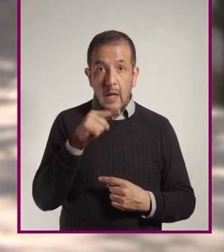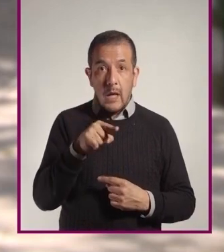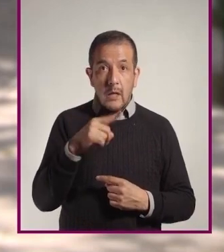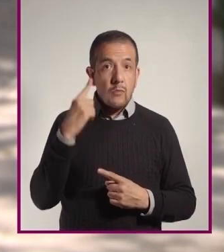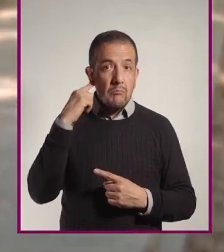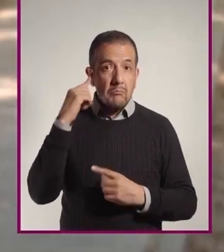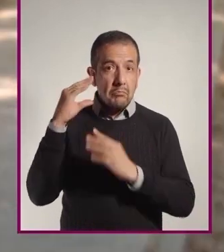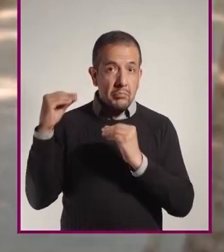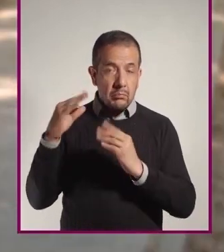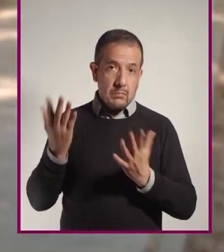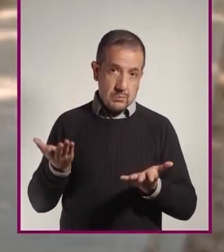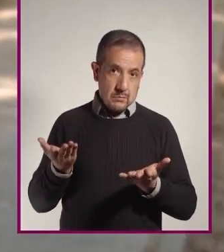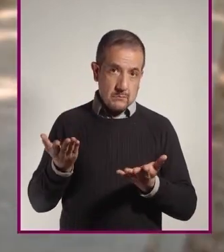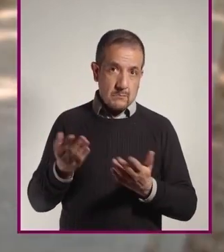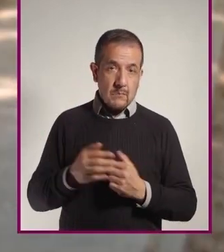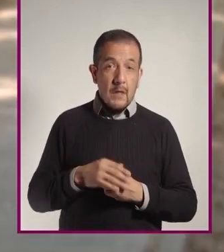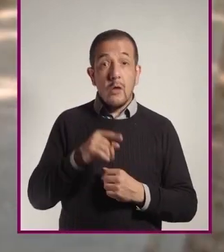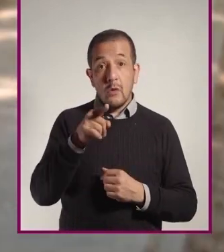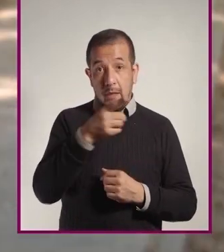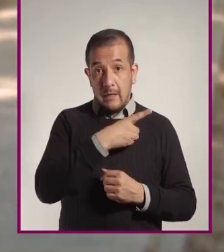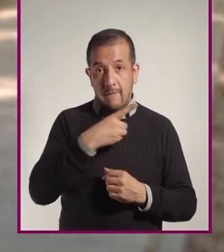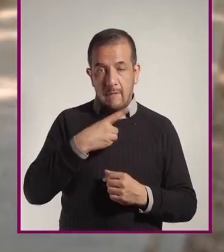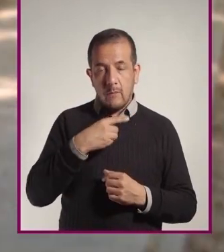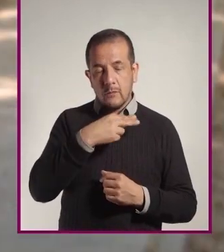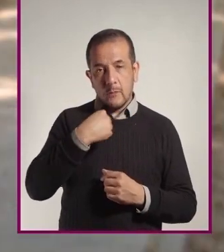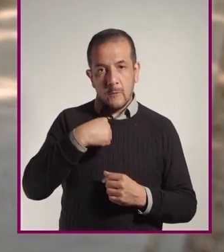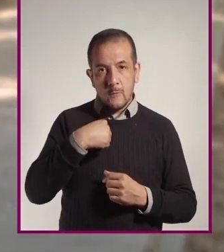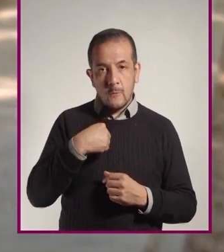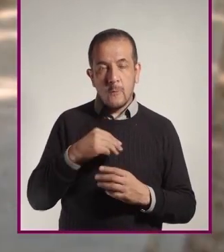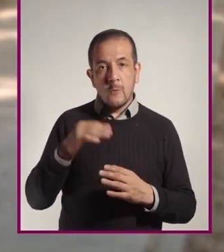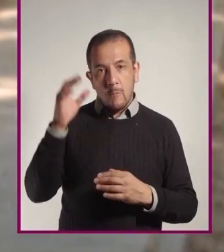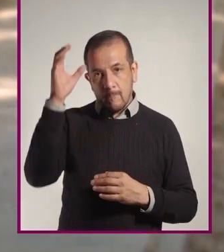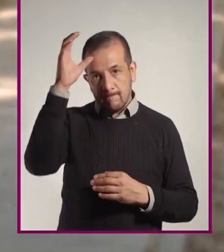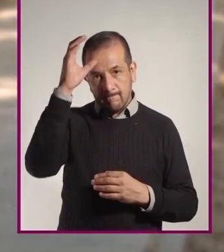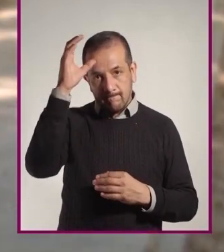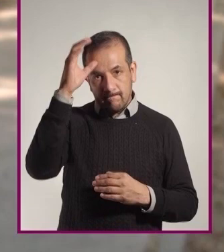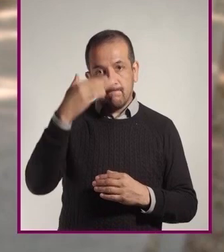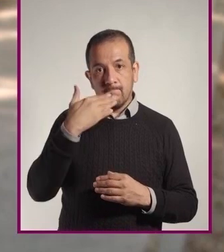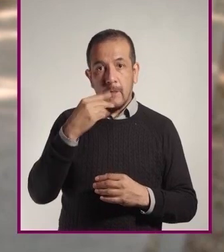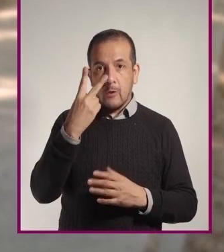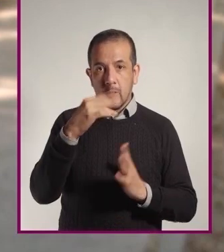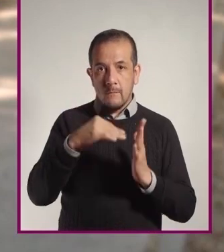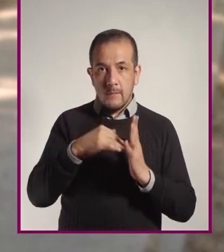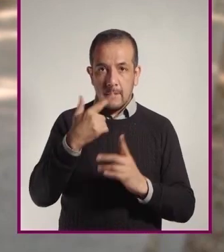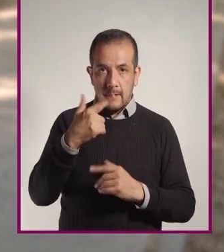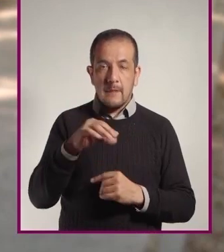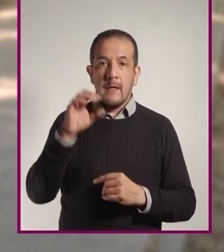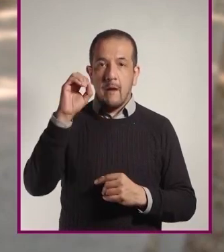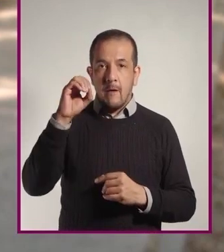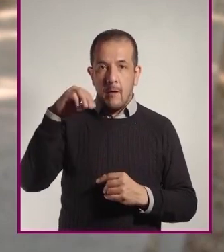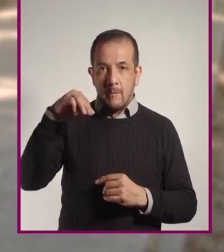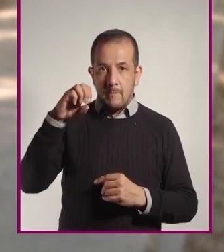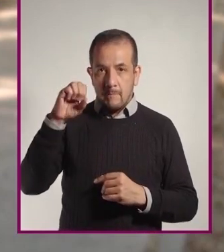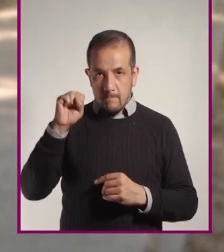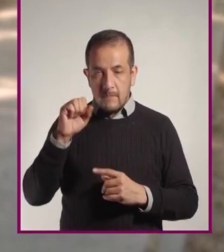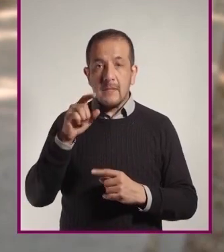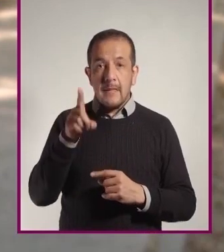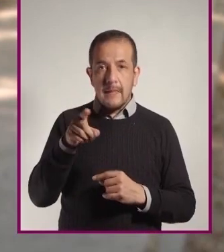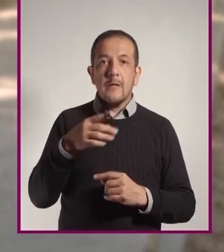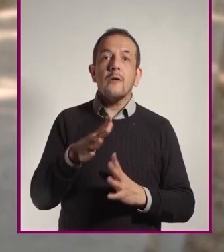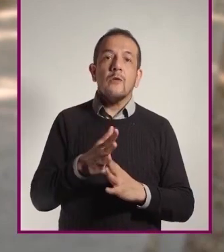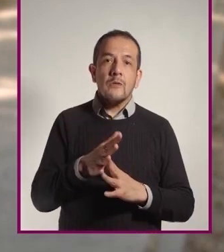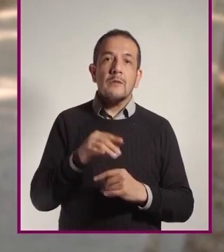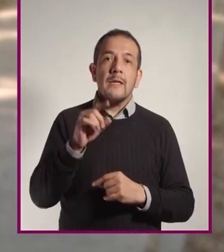discapacitante. Para crear conciencia sobre este asunto, en el 2007 la Organización Mundial de la Salud creó el